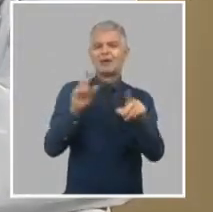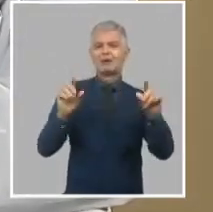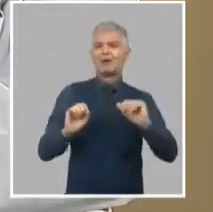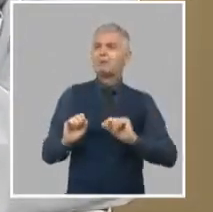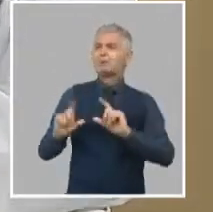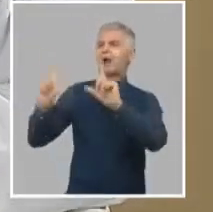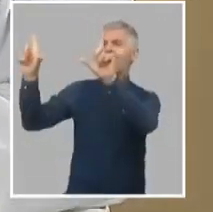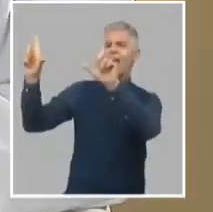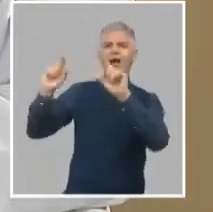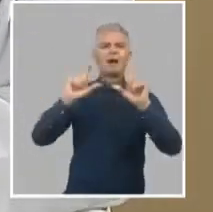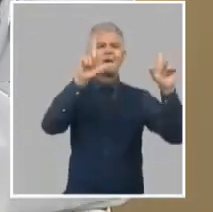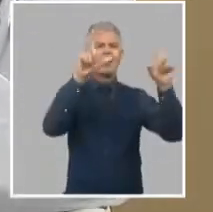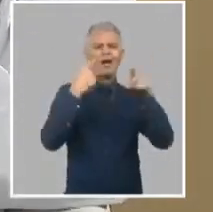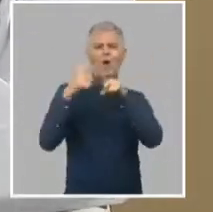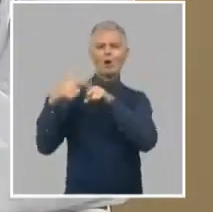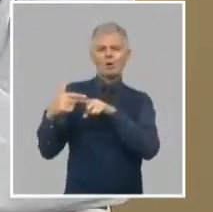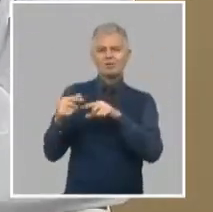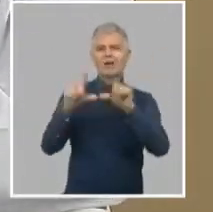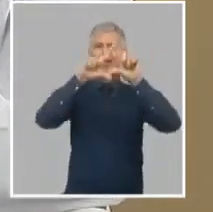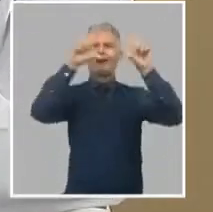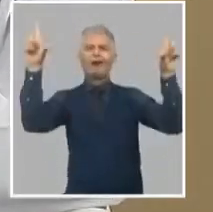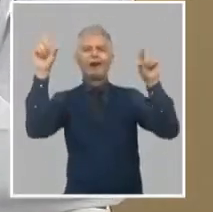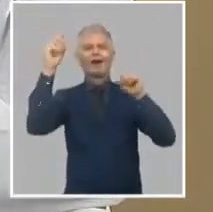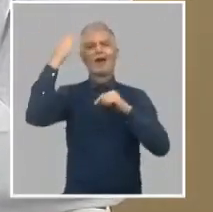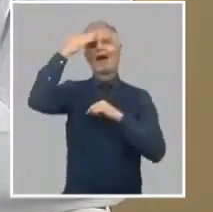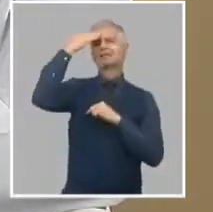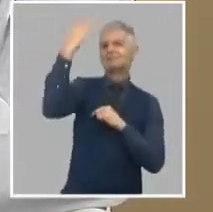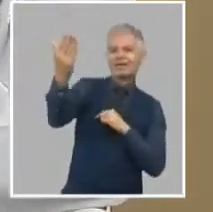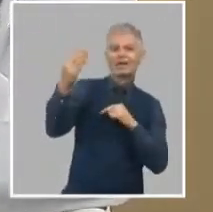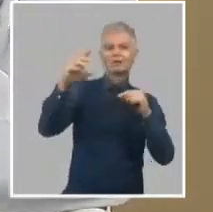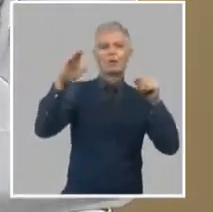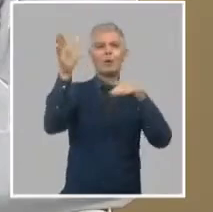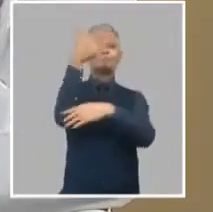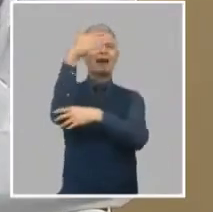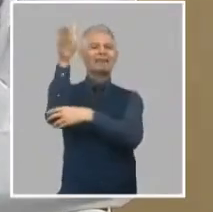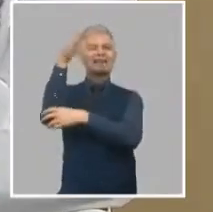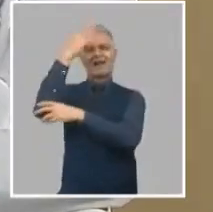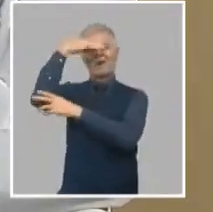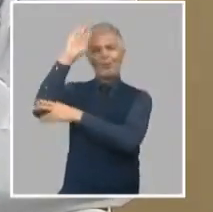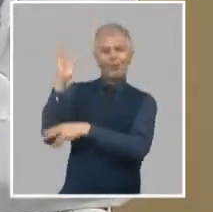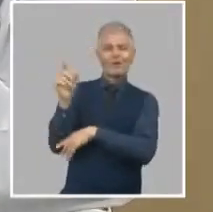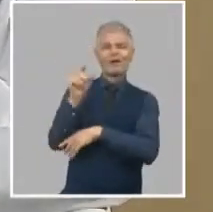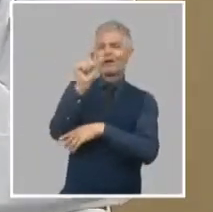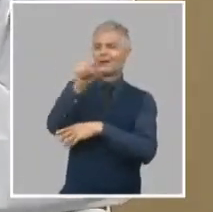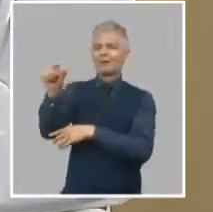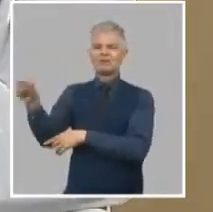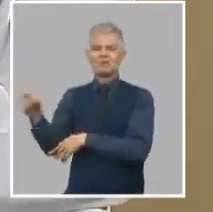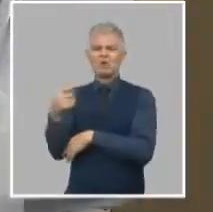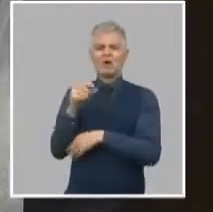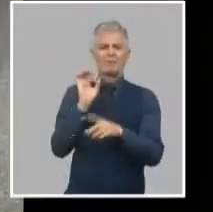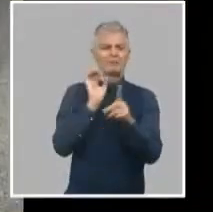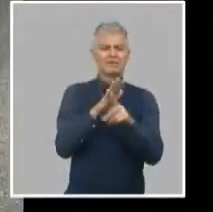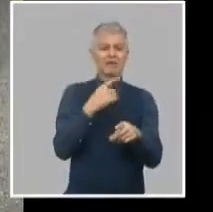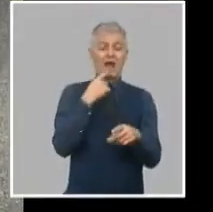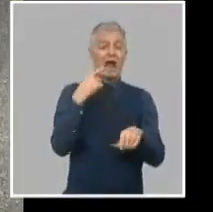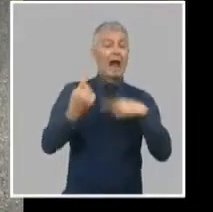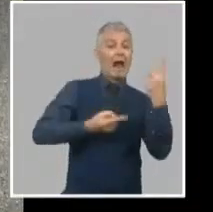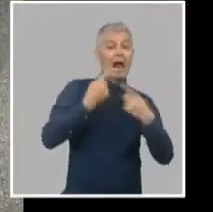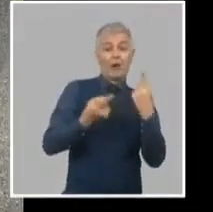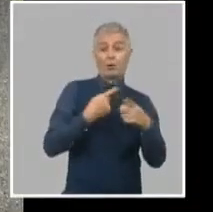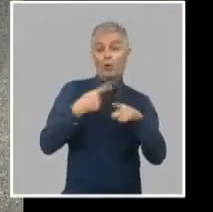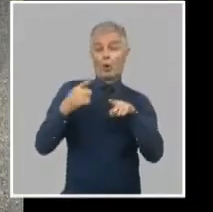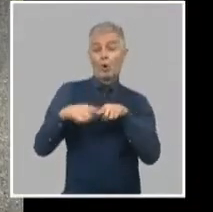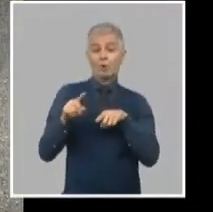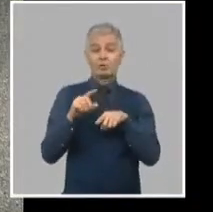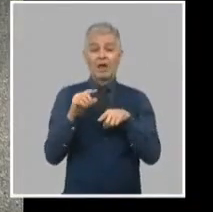con mensajes de agradecimiento, banderas cubanas, las personas comenzaban a desmentir las campañas que